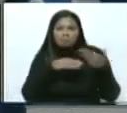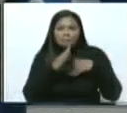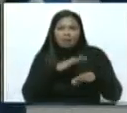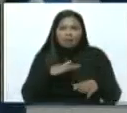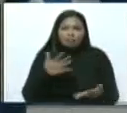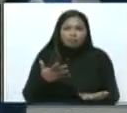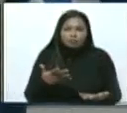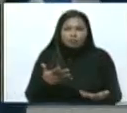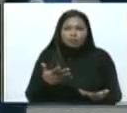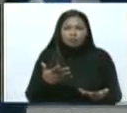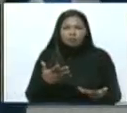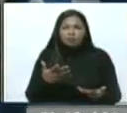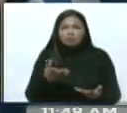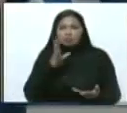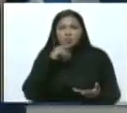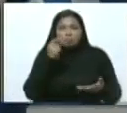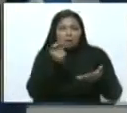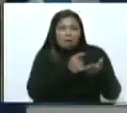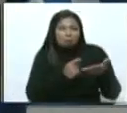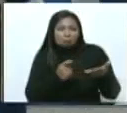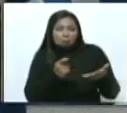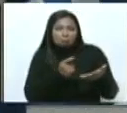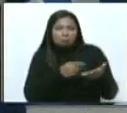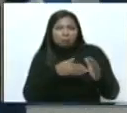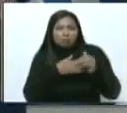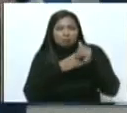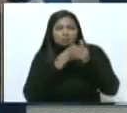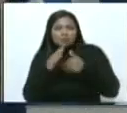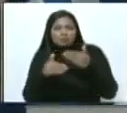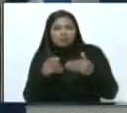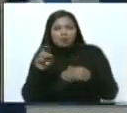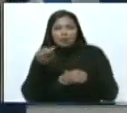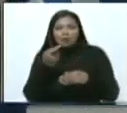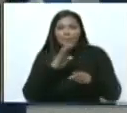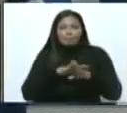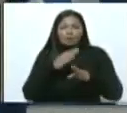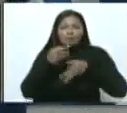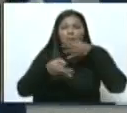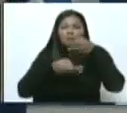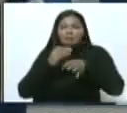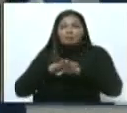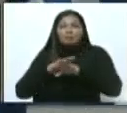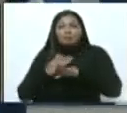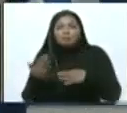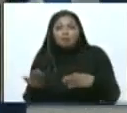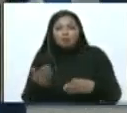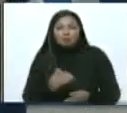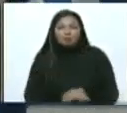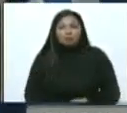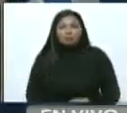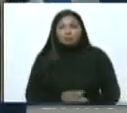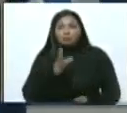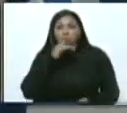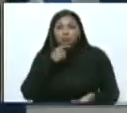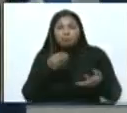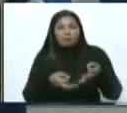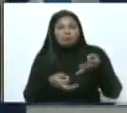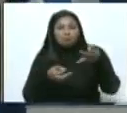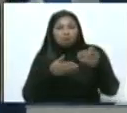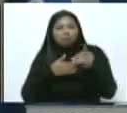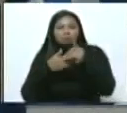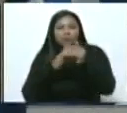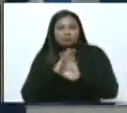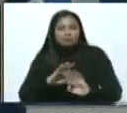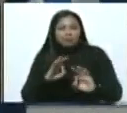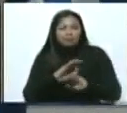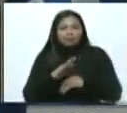de con la anuencia de PDVSA Gajanaco? Explíquenme por qué. Sin guía, sin nada.